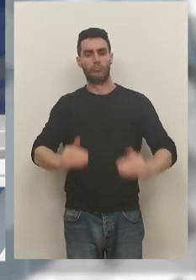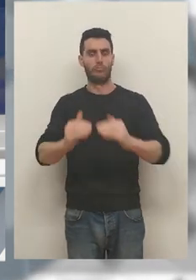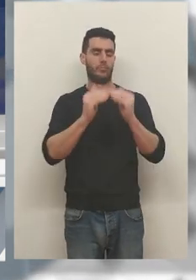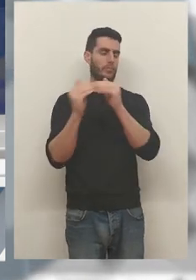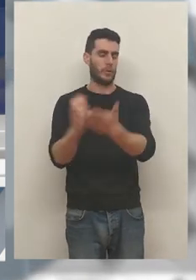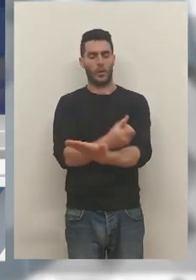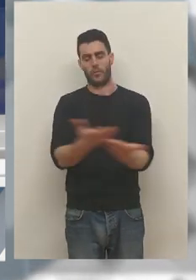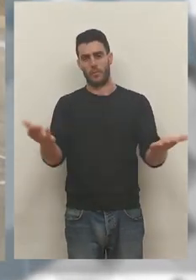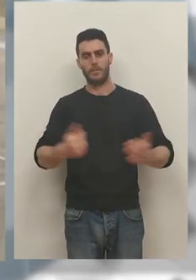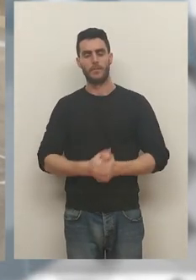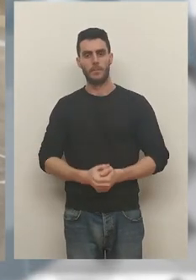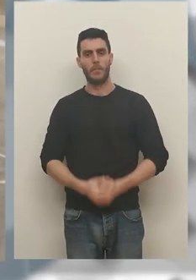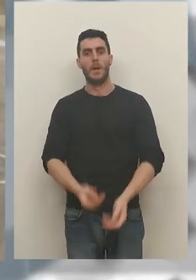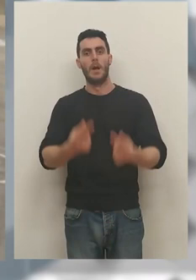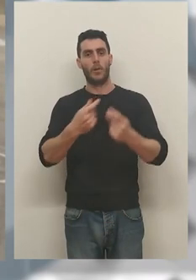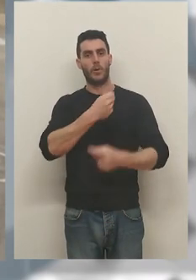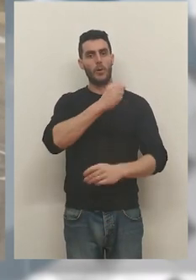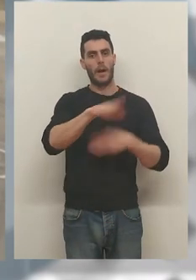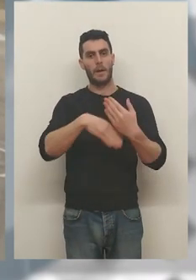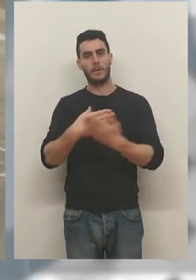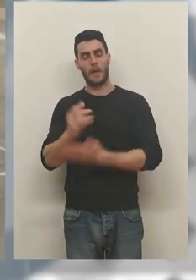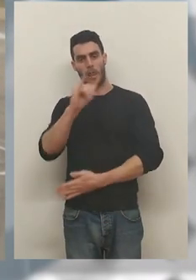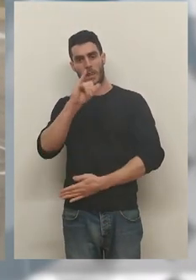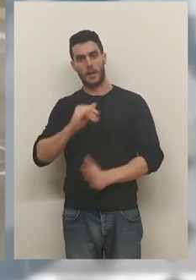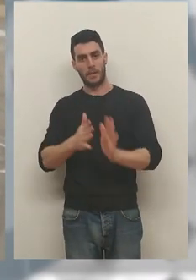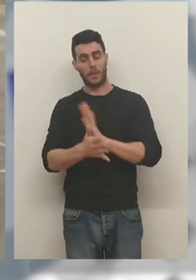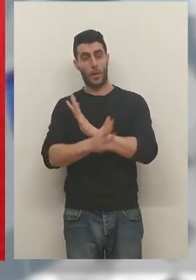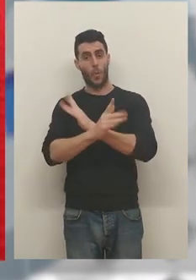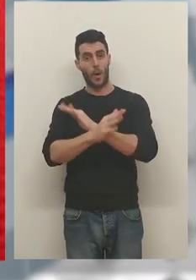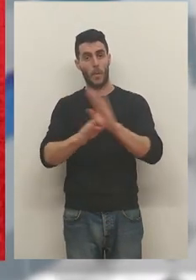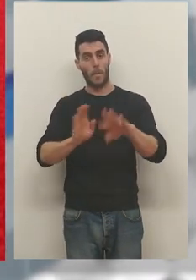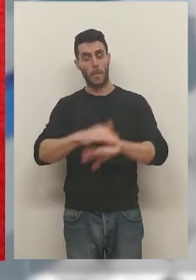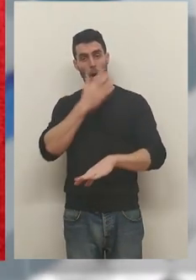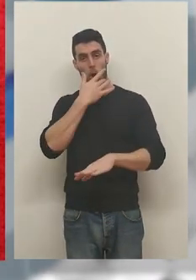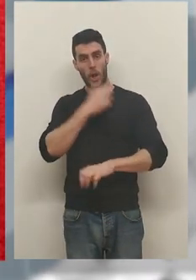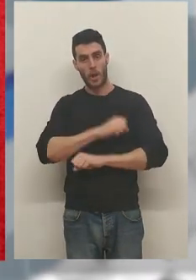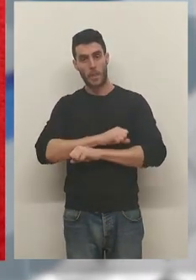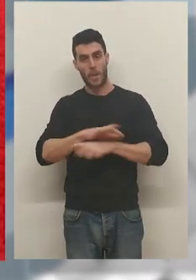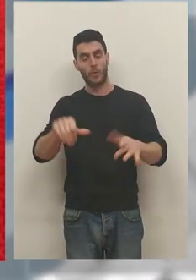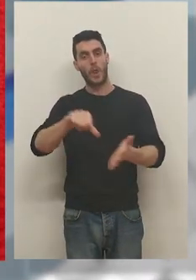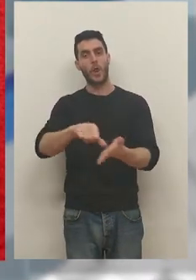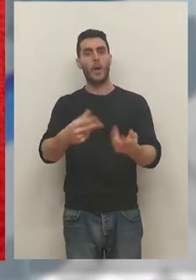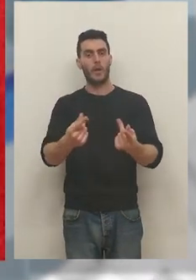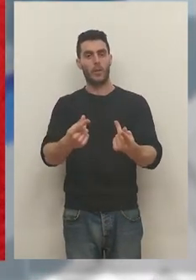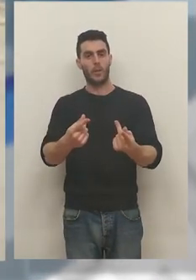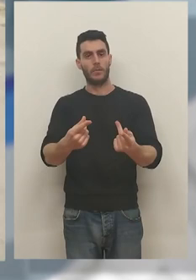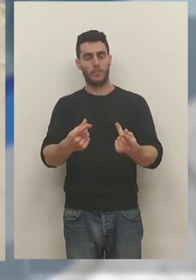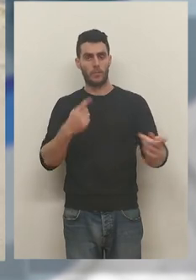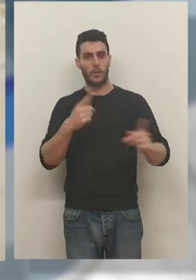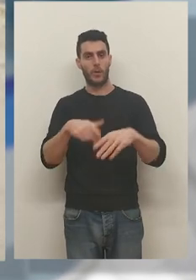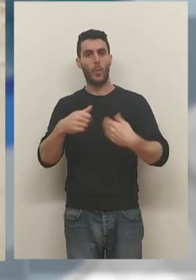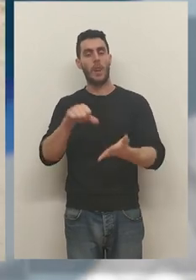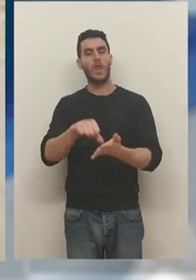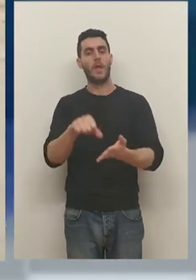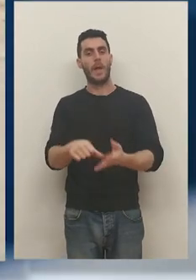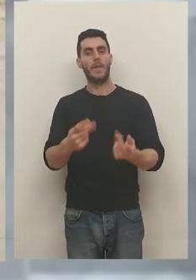población logroño de la araceta es un juego para conocer y difundir la capital una